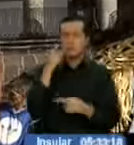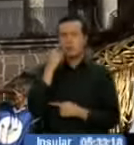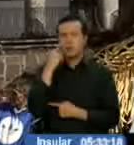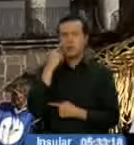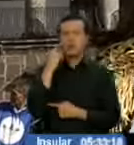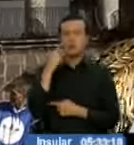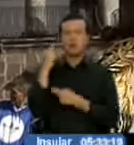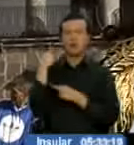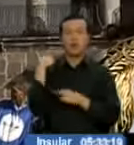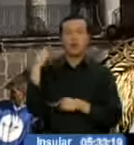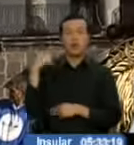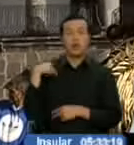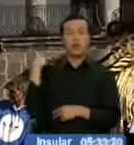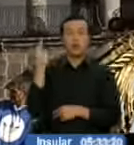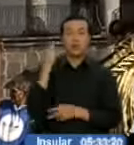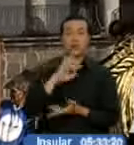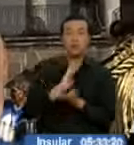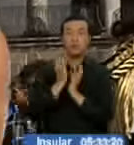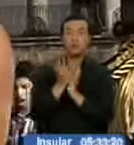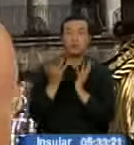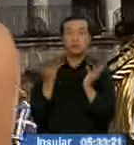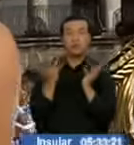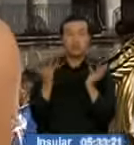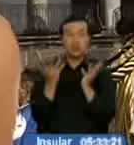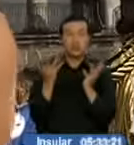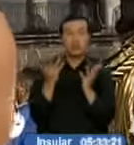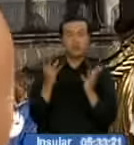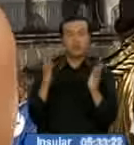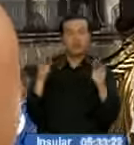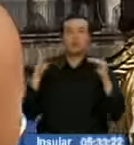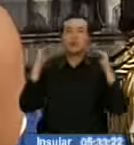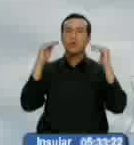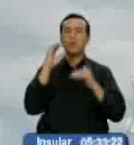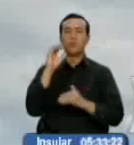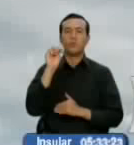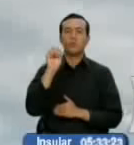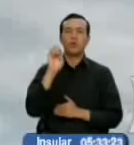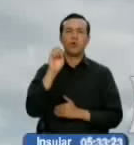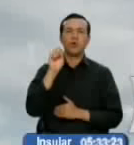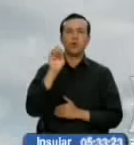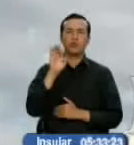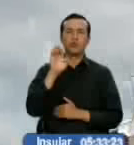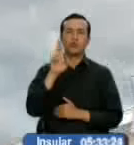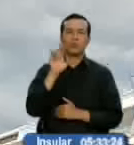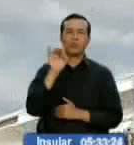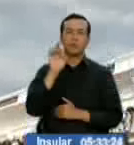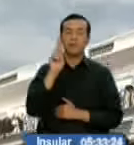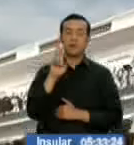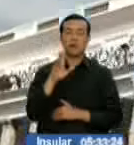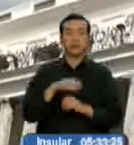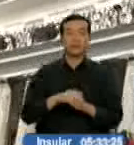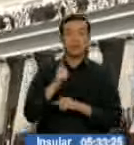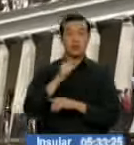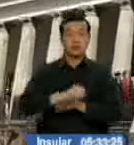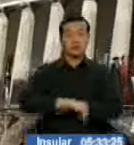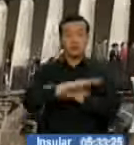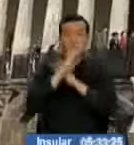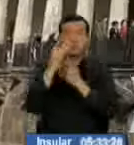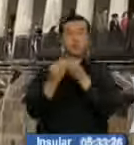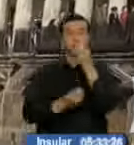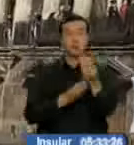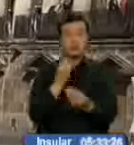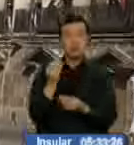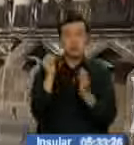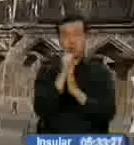el papel del clero en la revolución y también rescatar a Carlos Montúfar. Pero a primera hora del 10 de agosto también está prevista